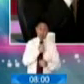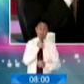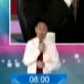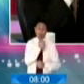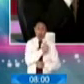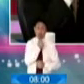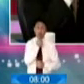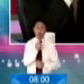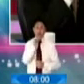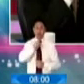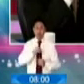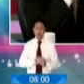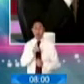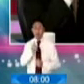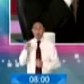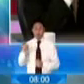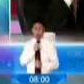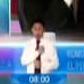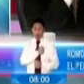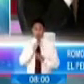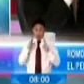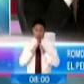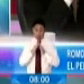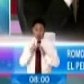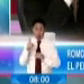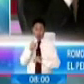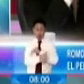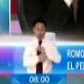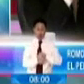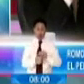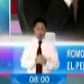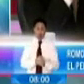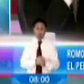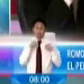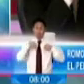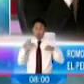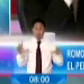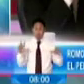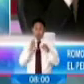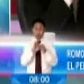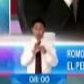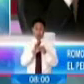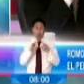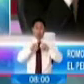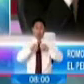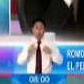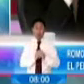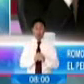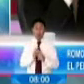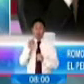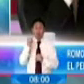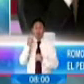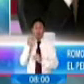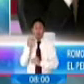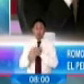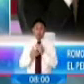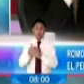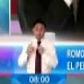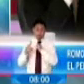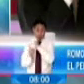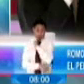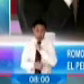confirmado estar en una de sus casas. Entonces, esta es la relación que se ha hecho. Sin embargo, en ese primer proceso penal